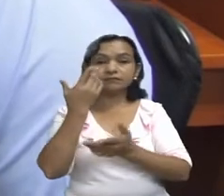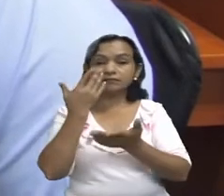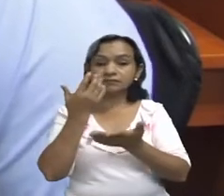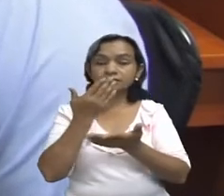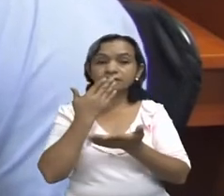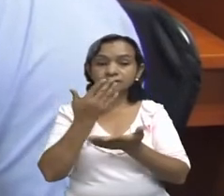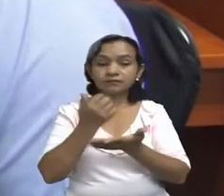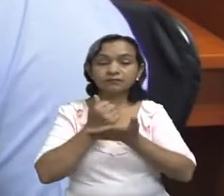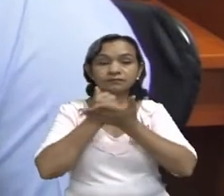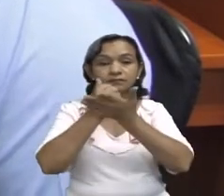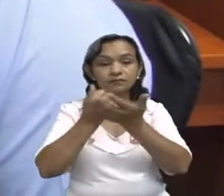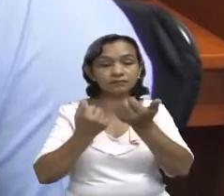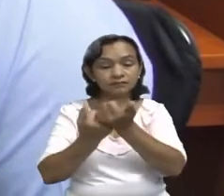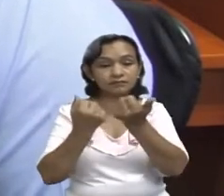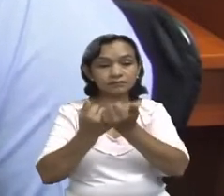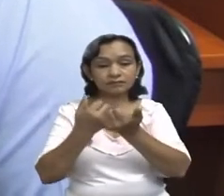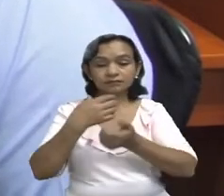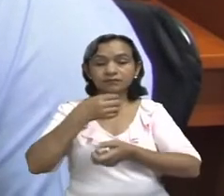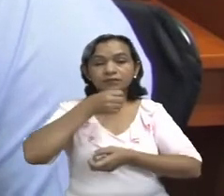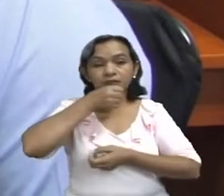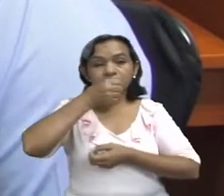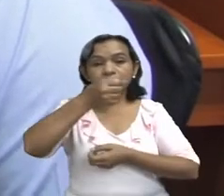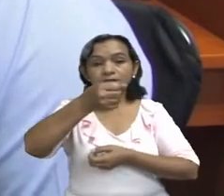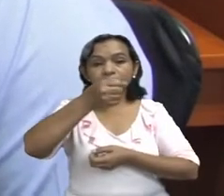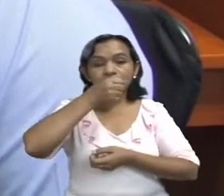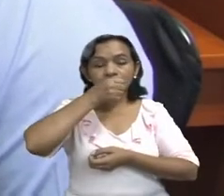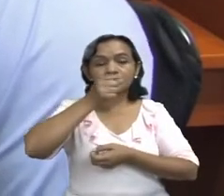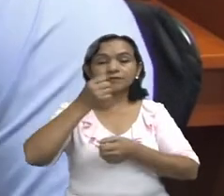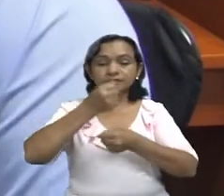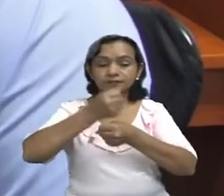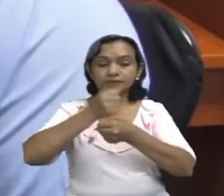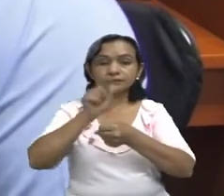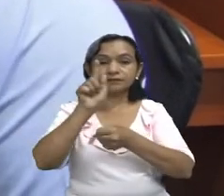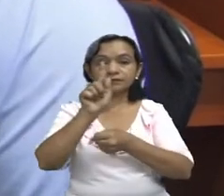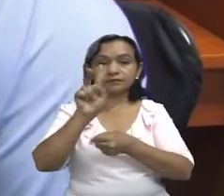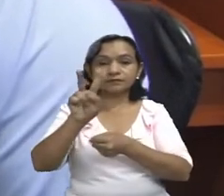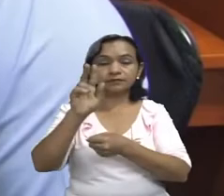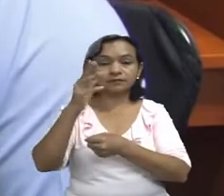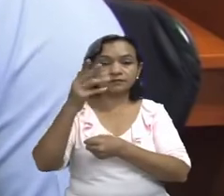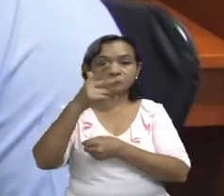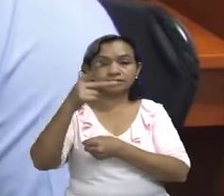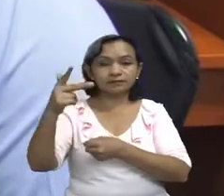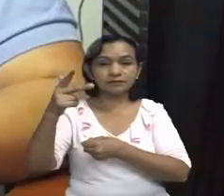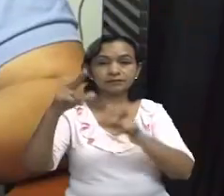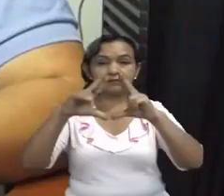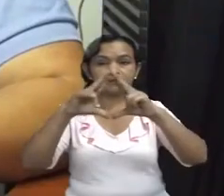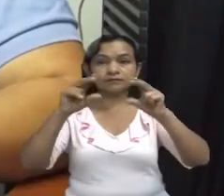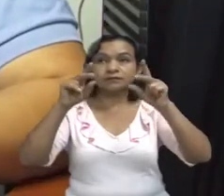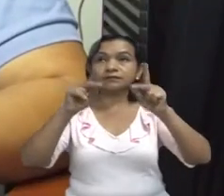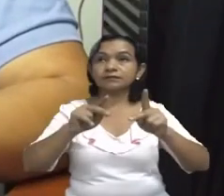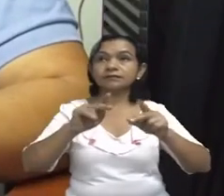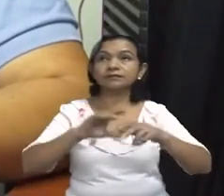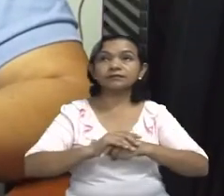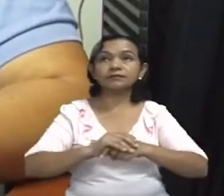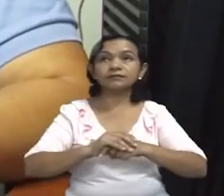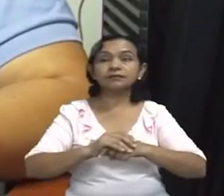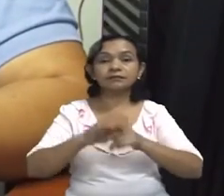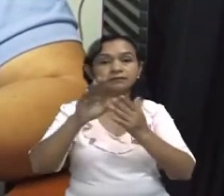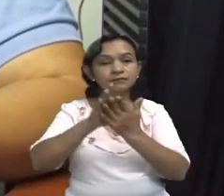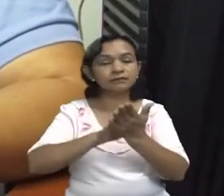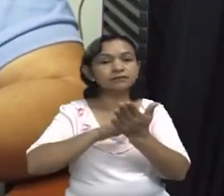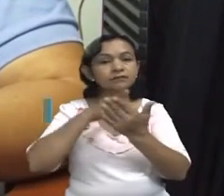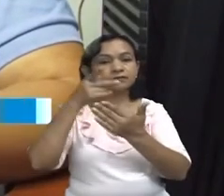que hacemos los periodistas que trabajamos para este medio de comunicación a la población nicaragüense. Ha implementado una